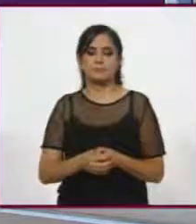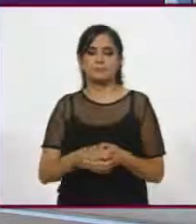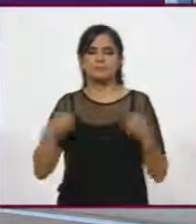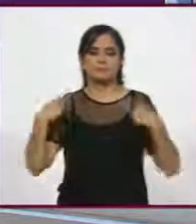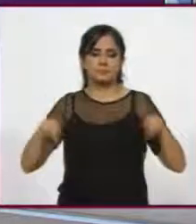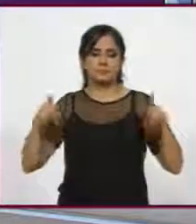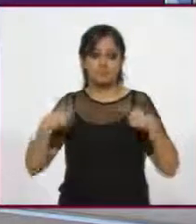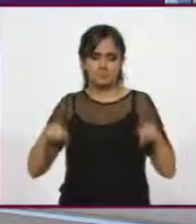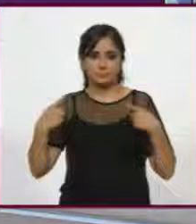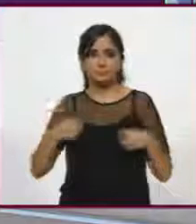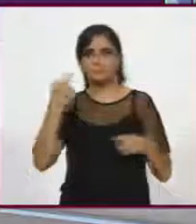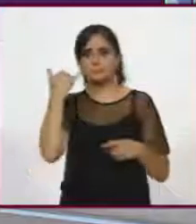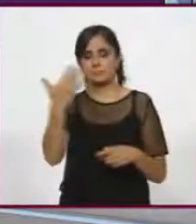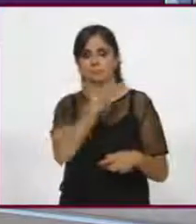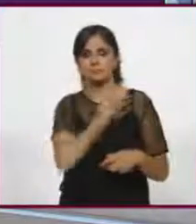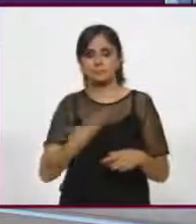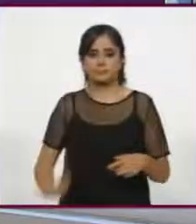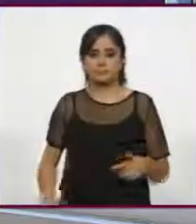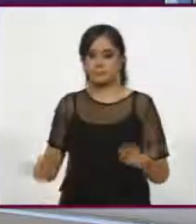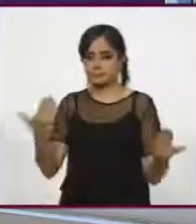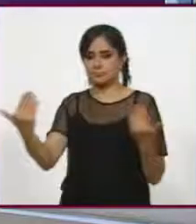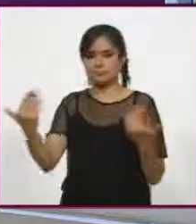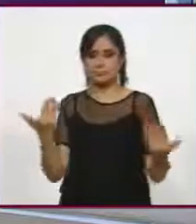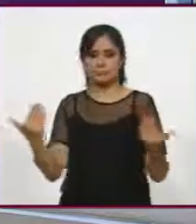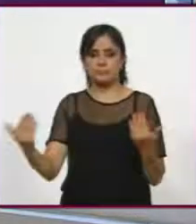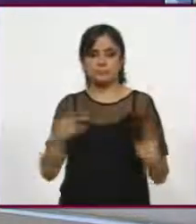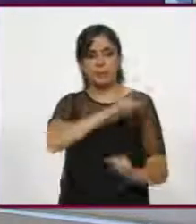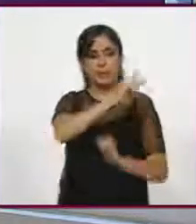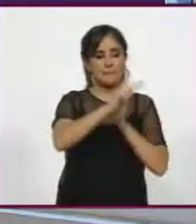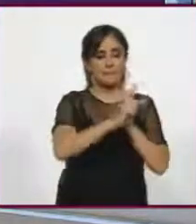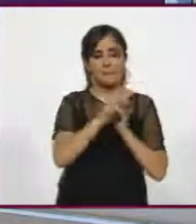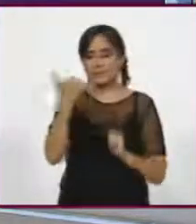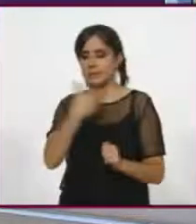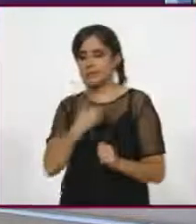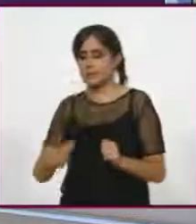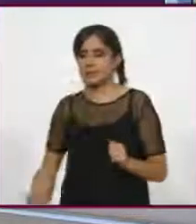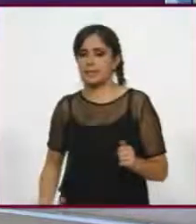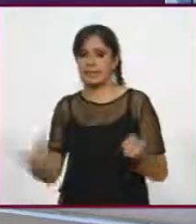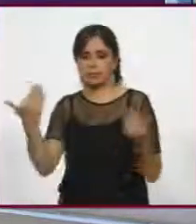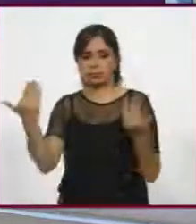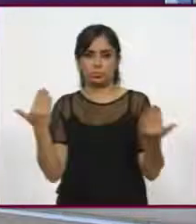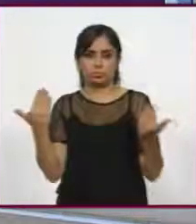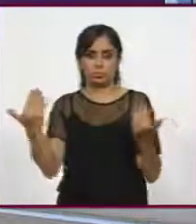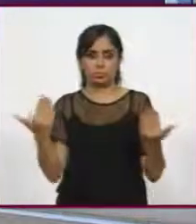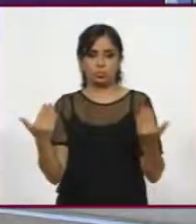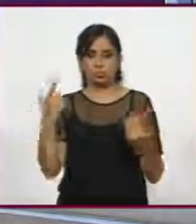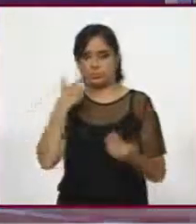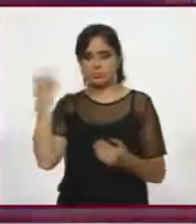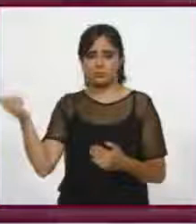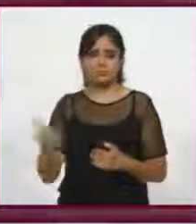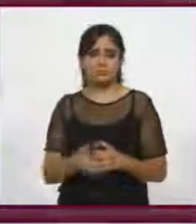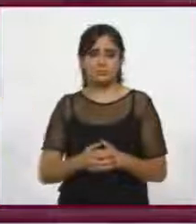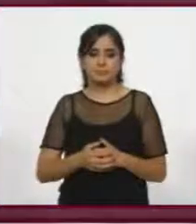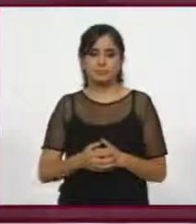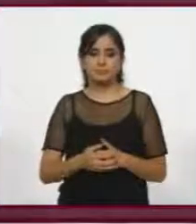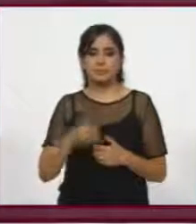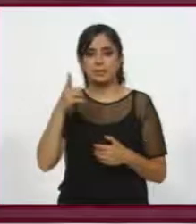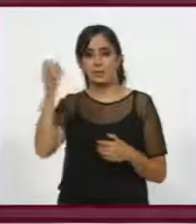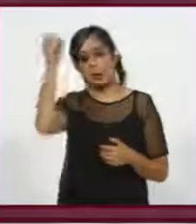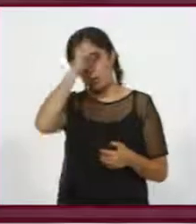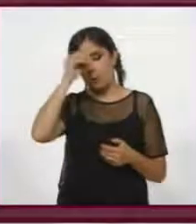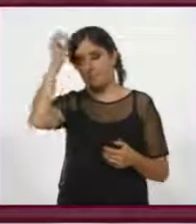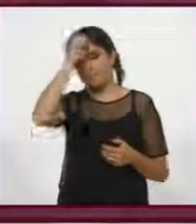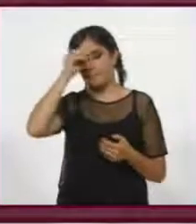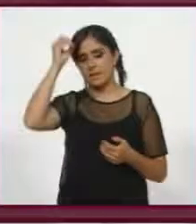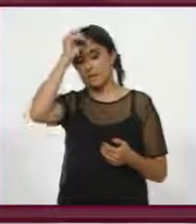la gente y el presidente, o entre el país y el presidente, que lo veremos en los siguientes gráficos, pero esta es la